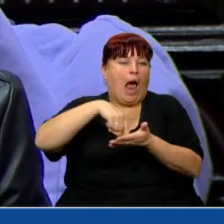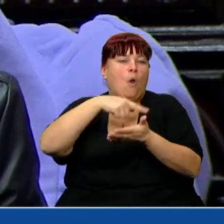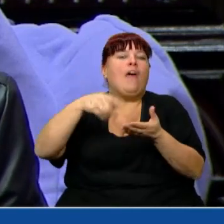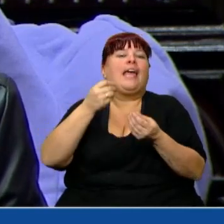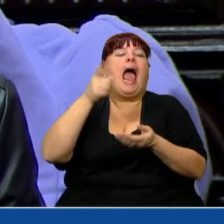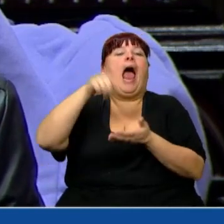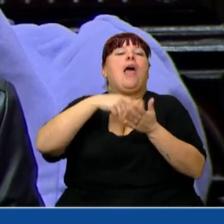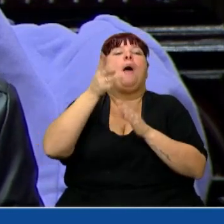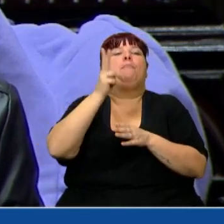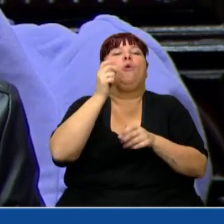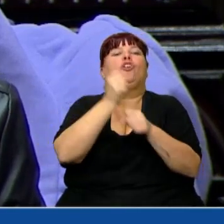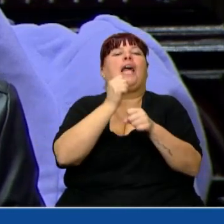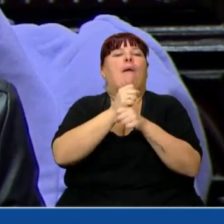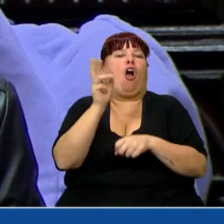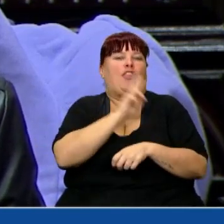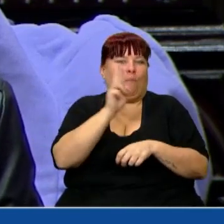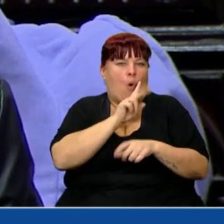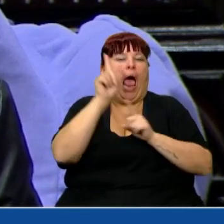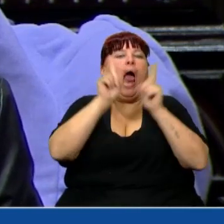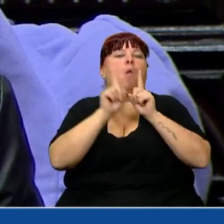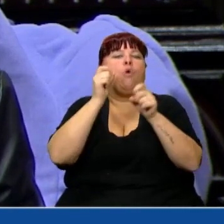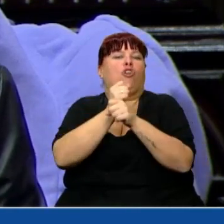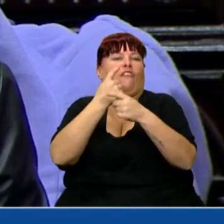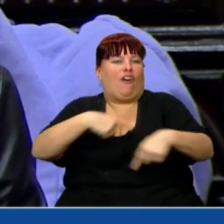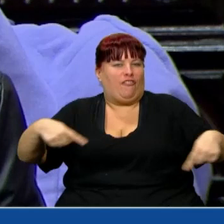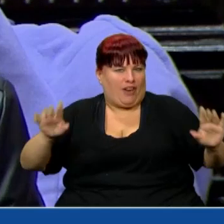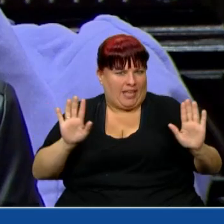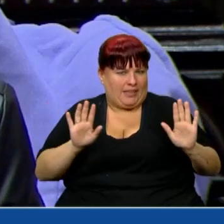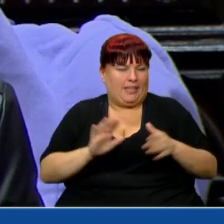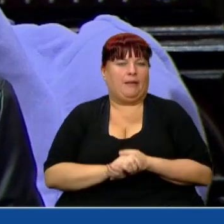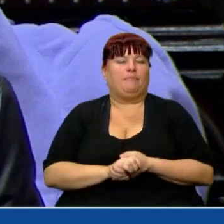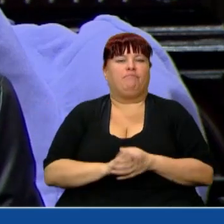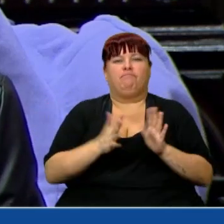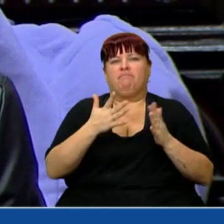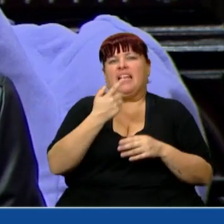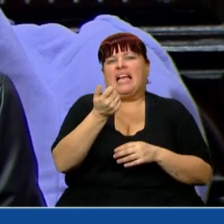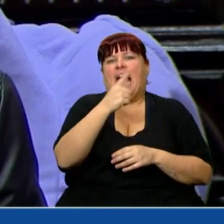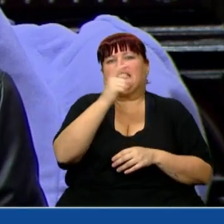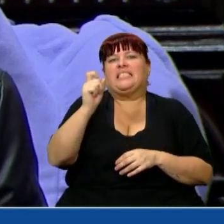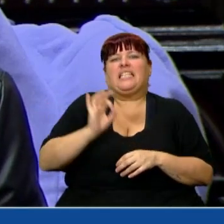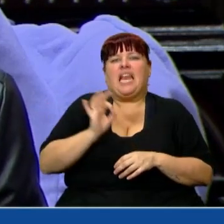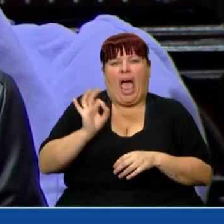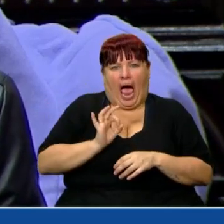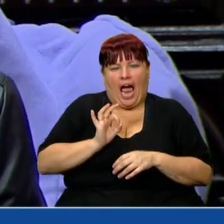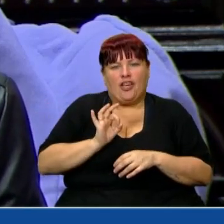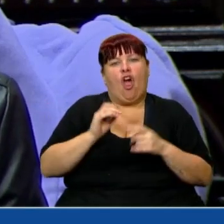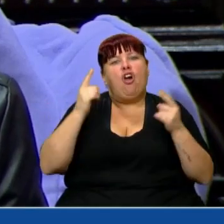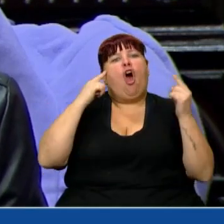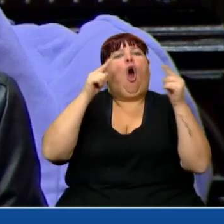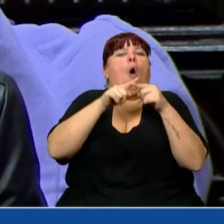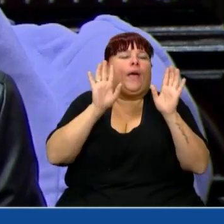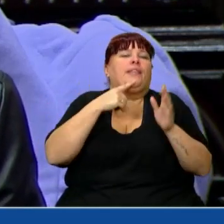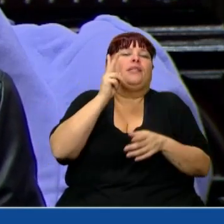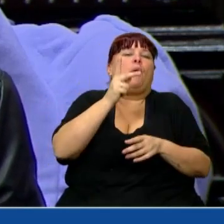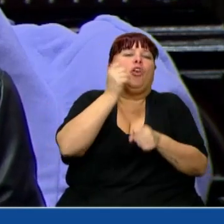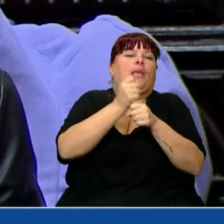que es la prohibición del trabajo de mujeres en ciertas actividades. Tal vez hace casi 100 años tenía un fin loable